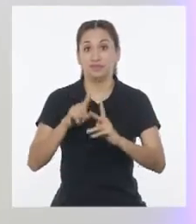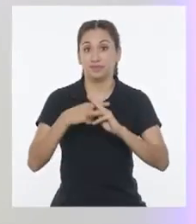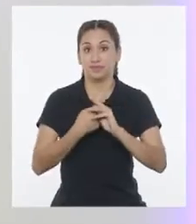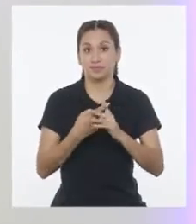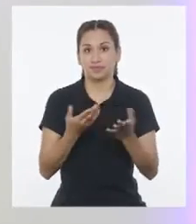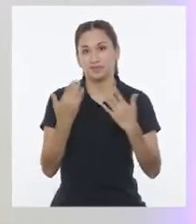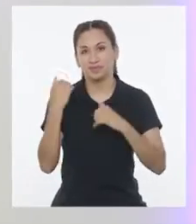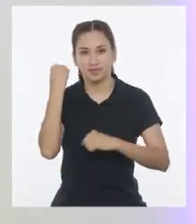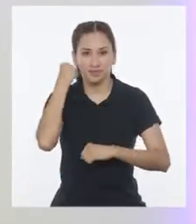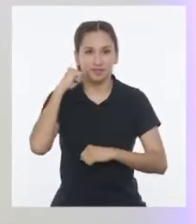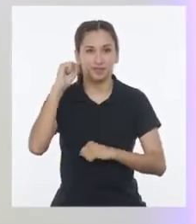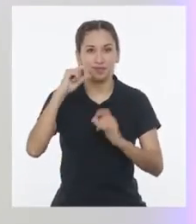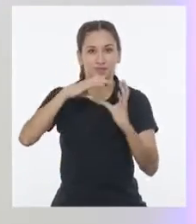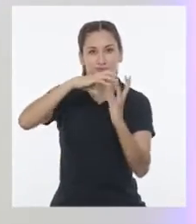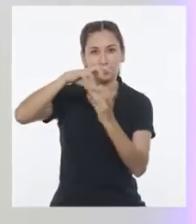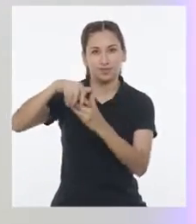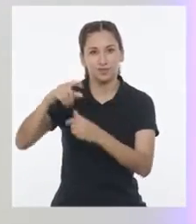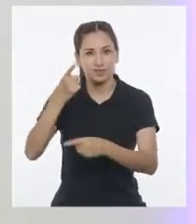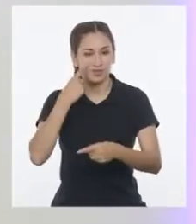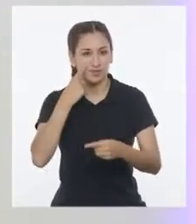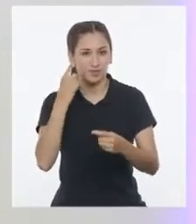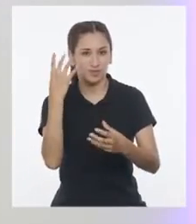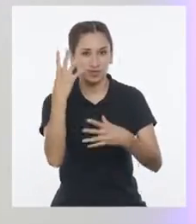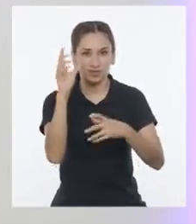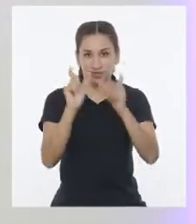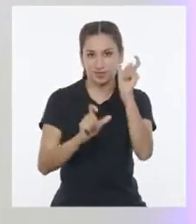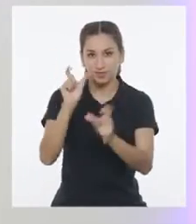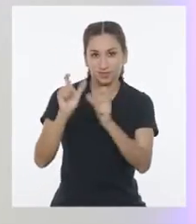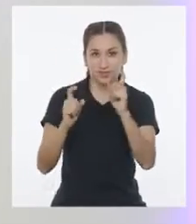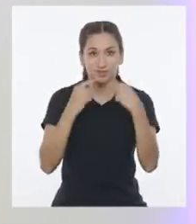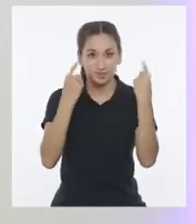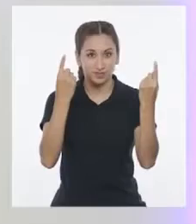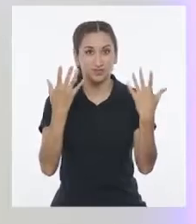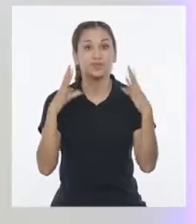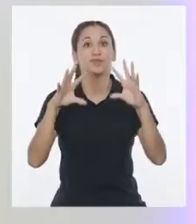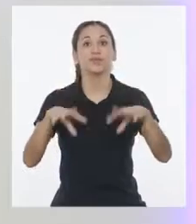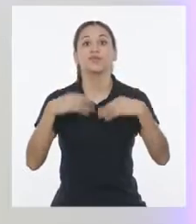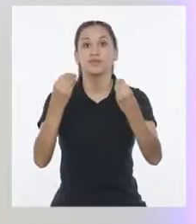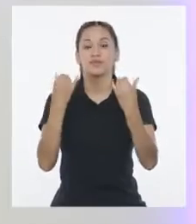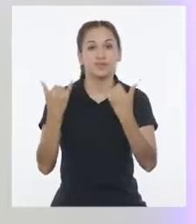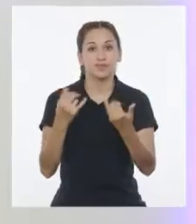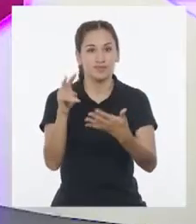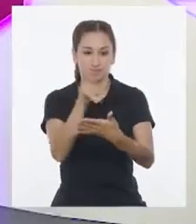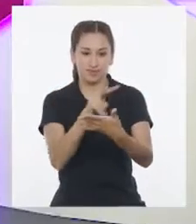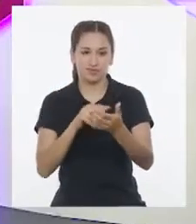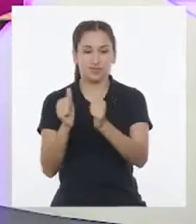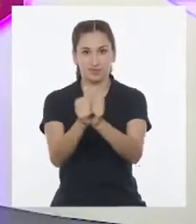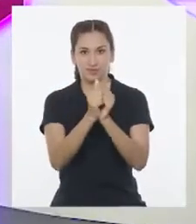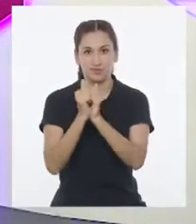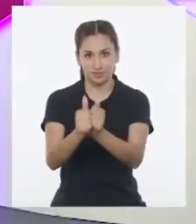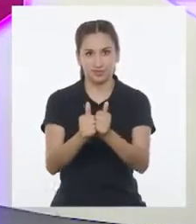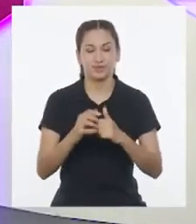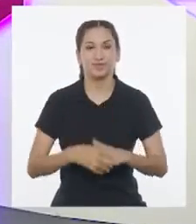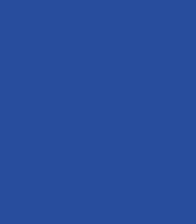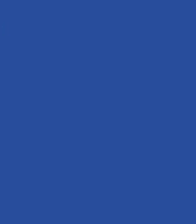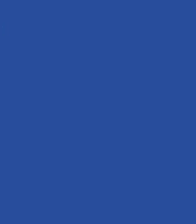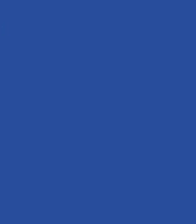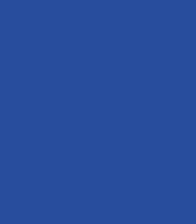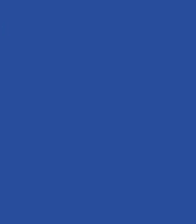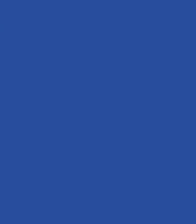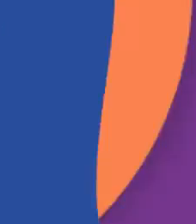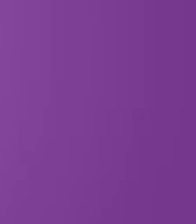Antes de empezar, vamos a viajar hacia un mundo de personajes increíbles, porque llegó la hora de Leemos